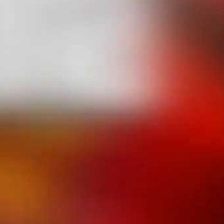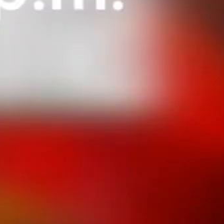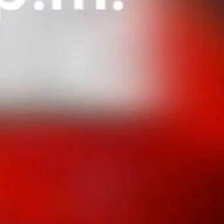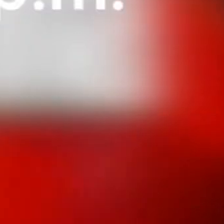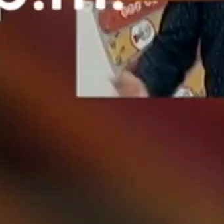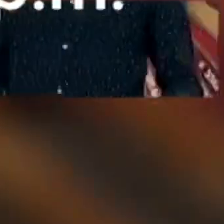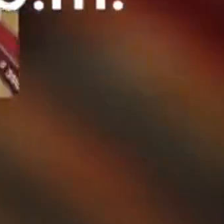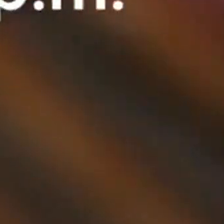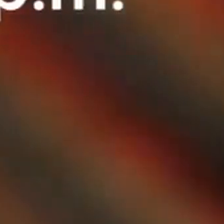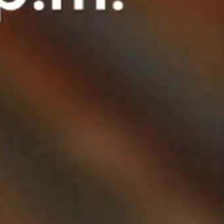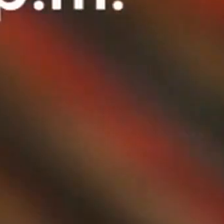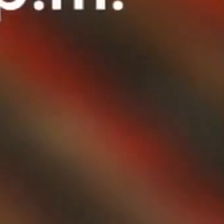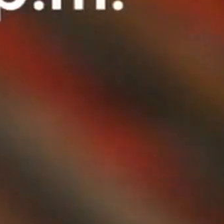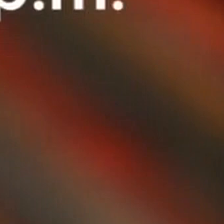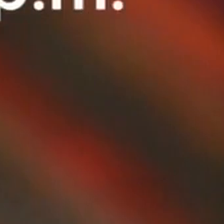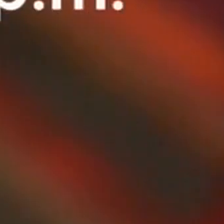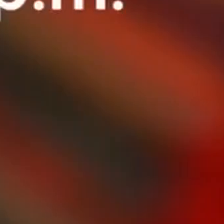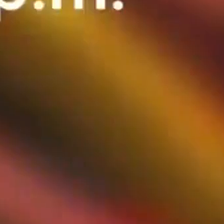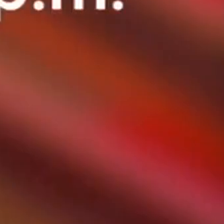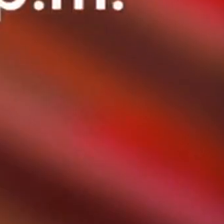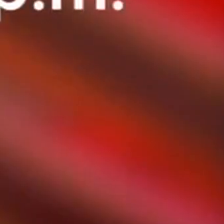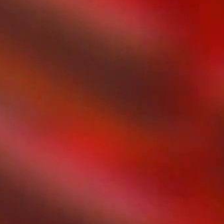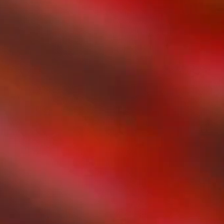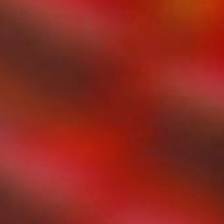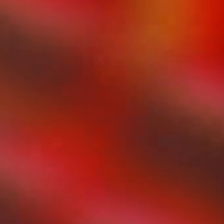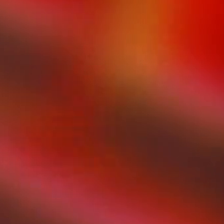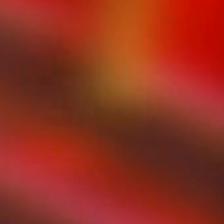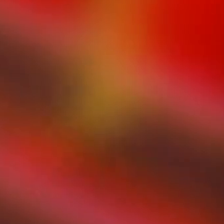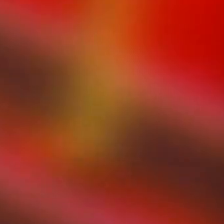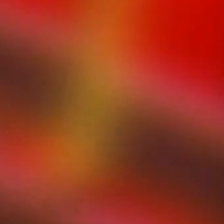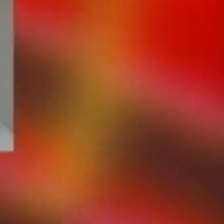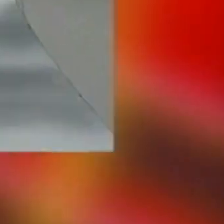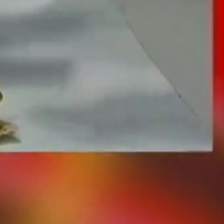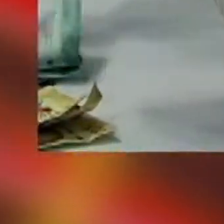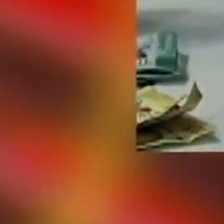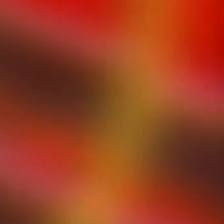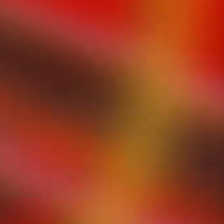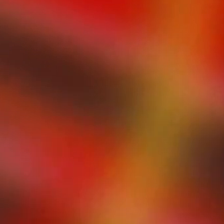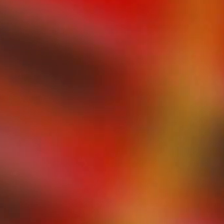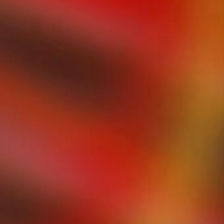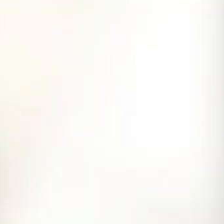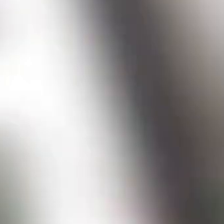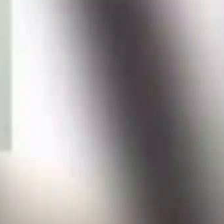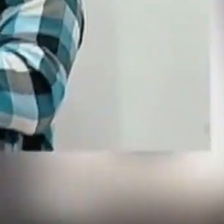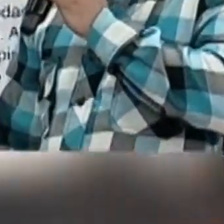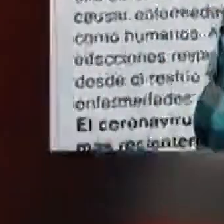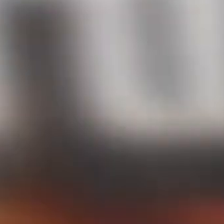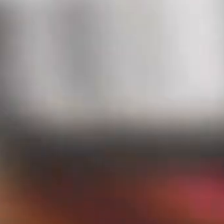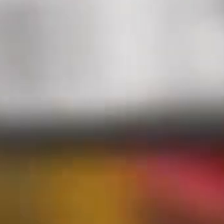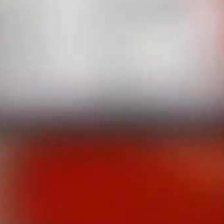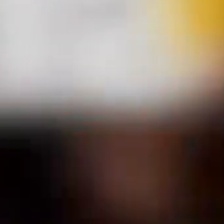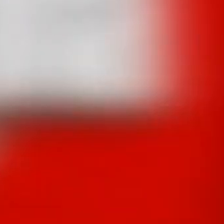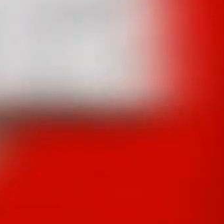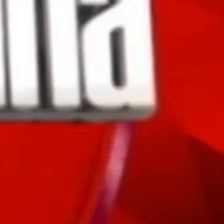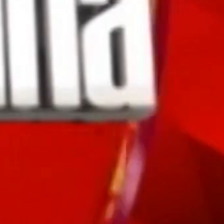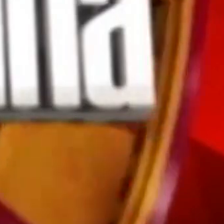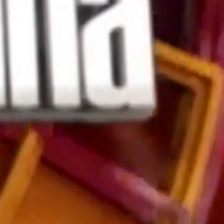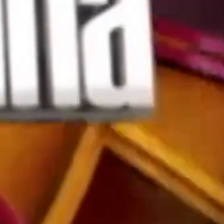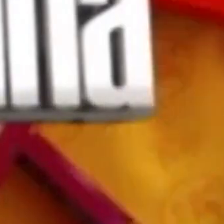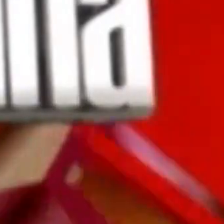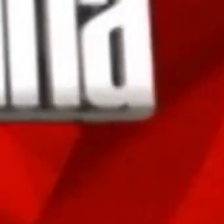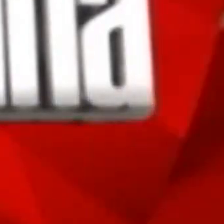Todos los sábados a partir de las 5 de la tarde Junta de Protección Social 175